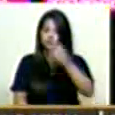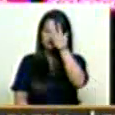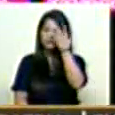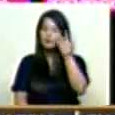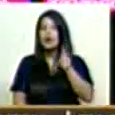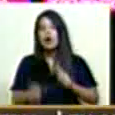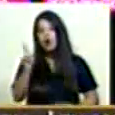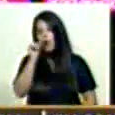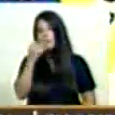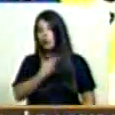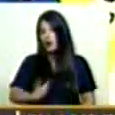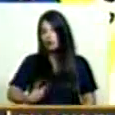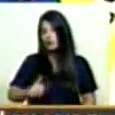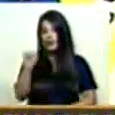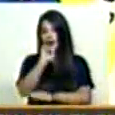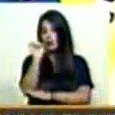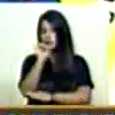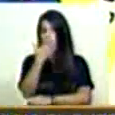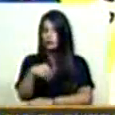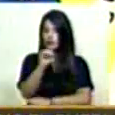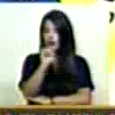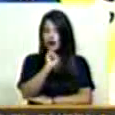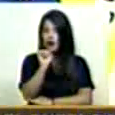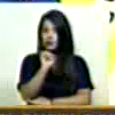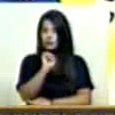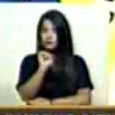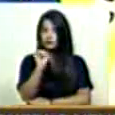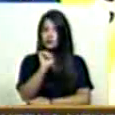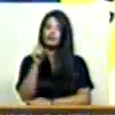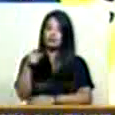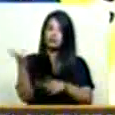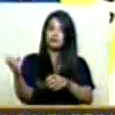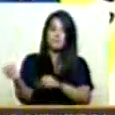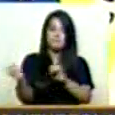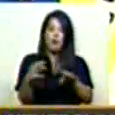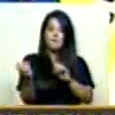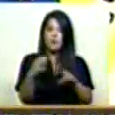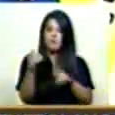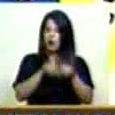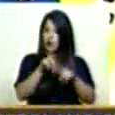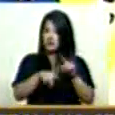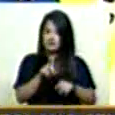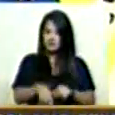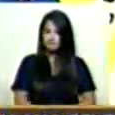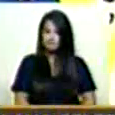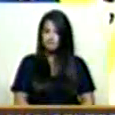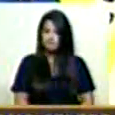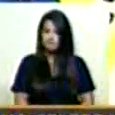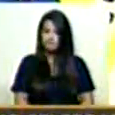propietario del vehículo donde sé montó el material que